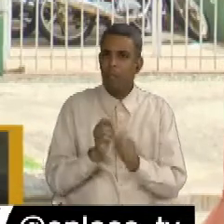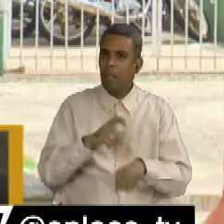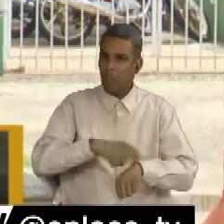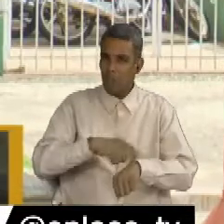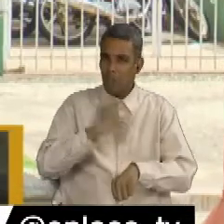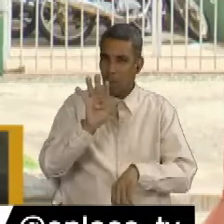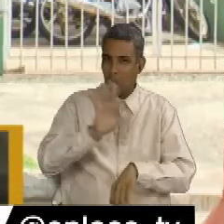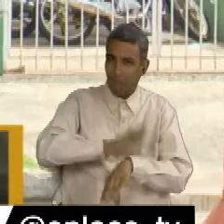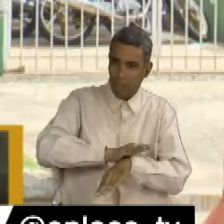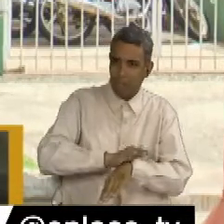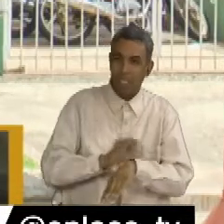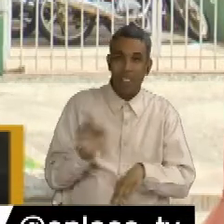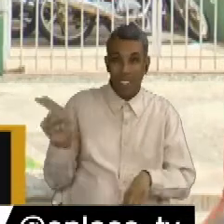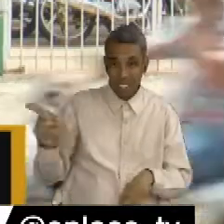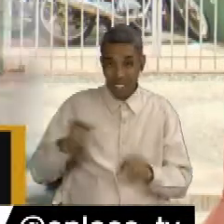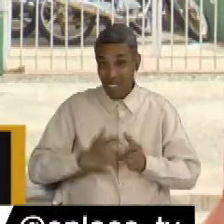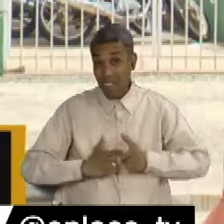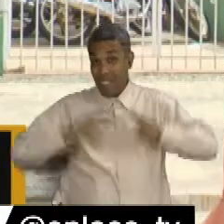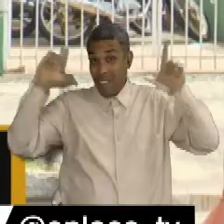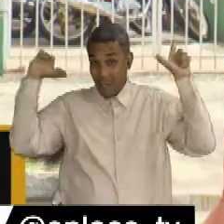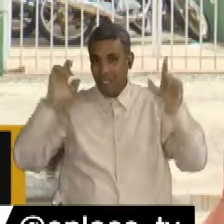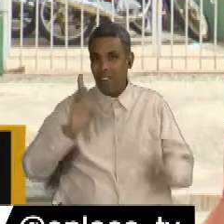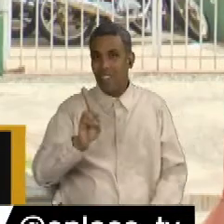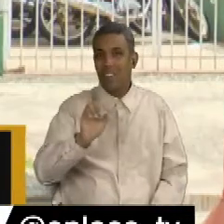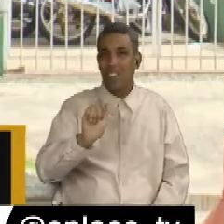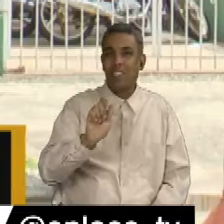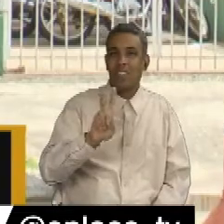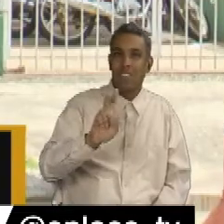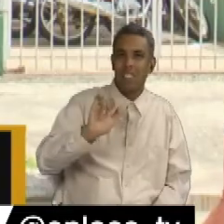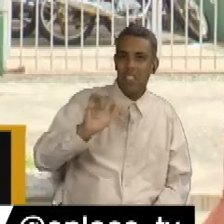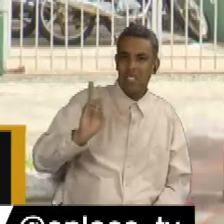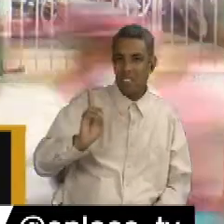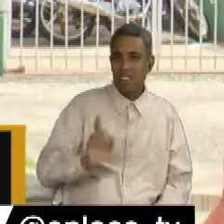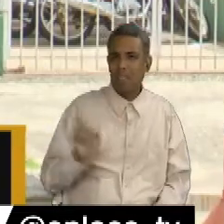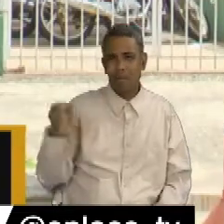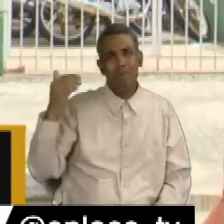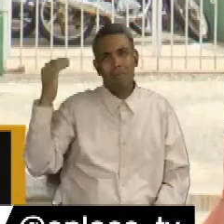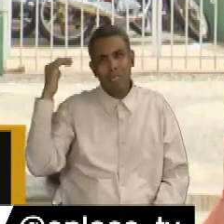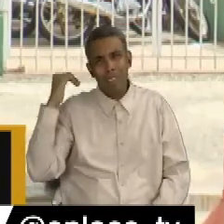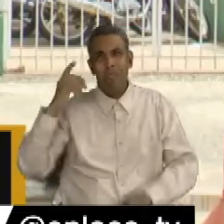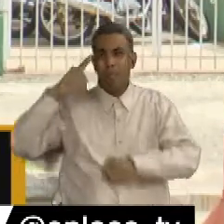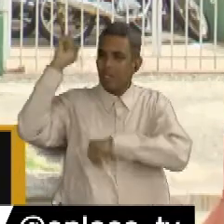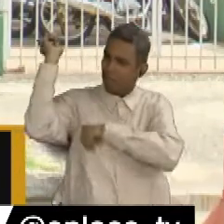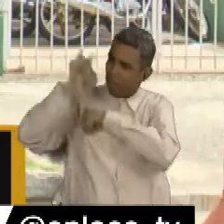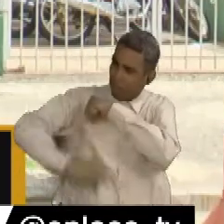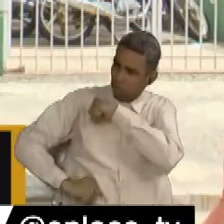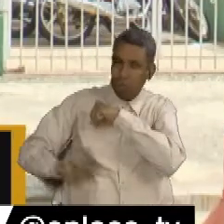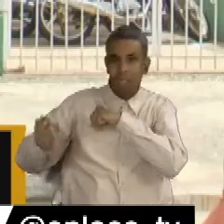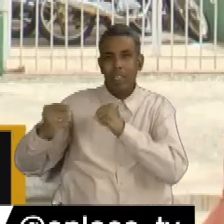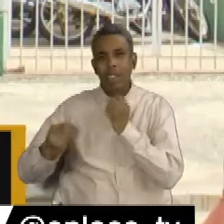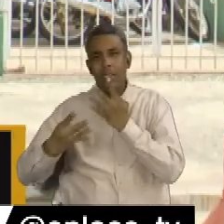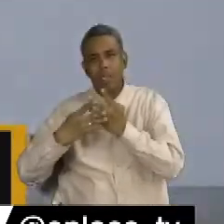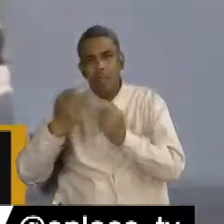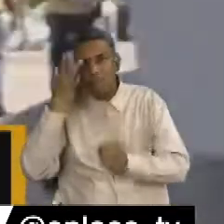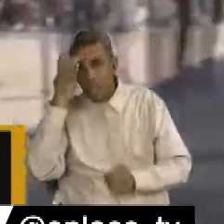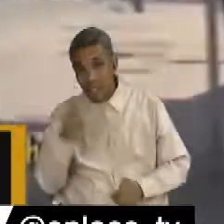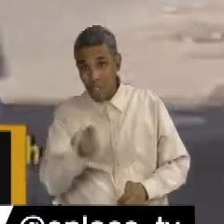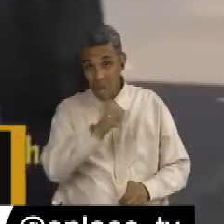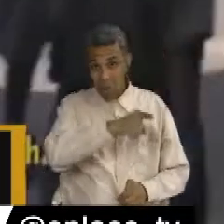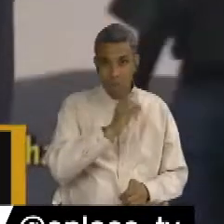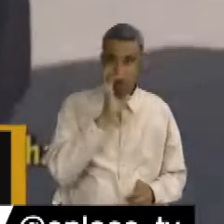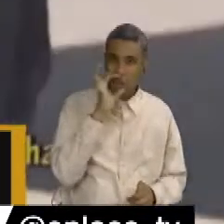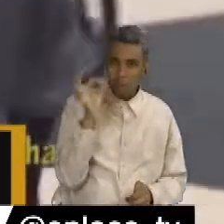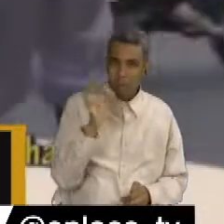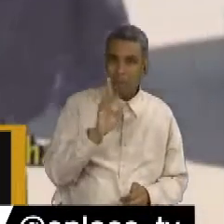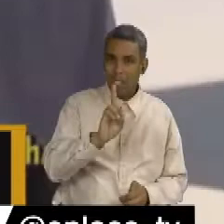tarde recobre la libertad David Ravelo, quien fue sindicado de ser el actor intelectual del homicidio de David